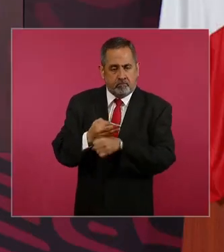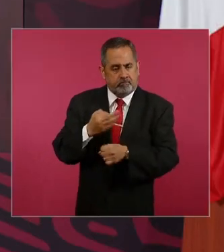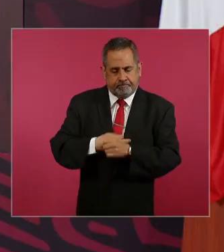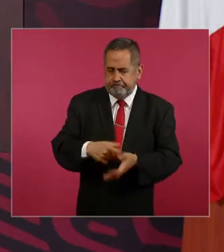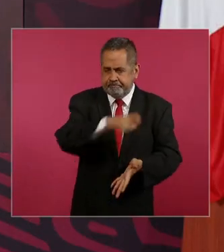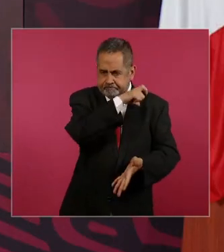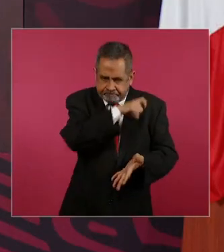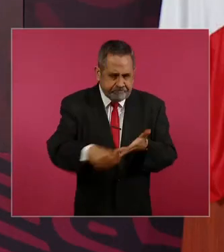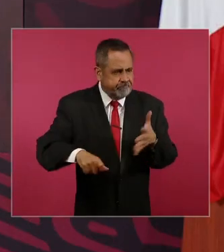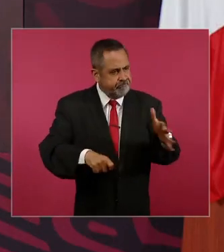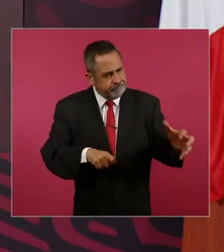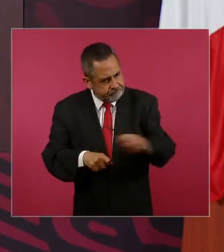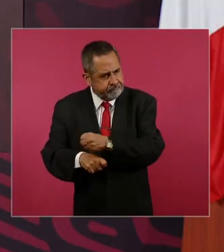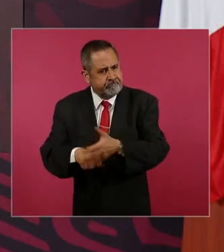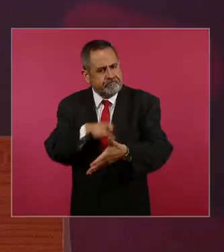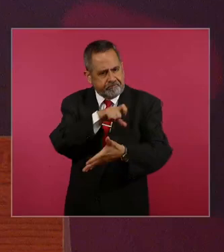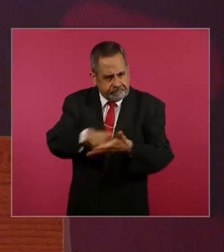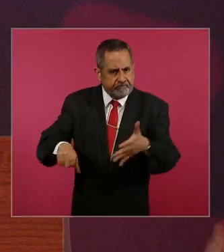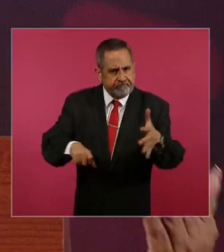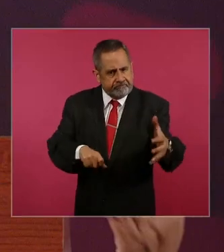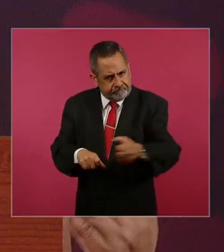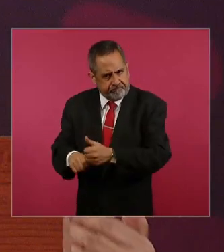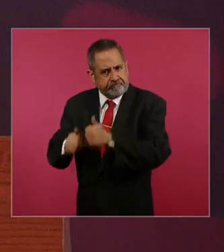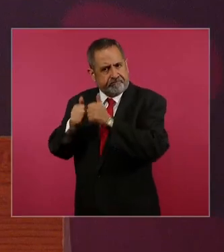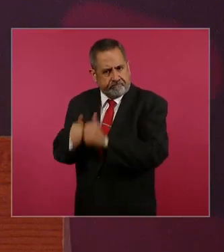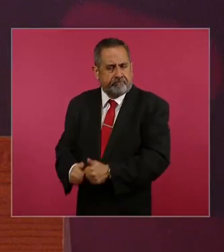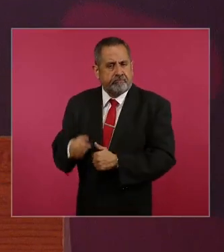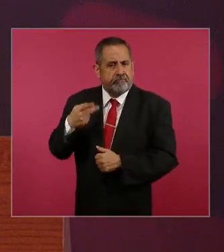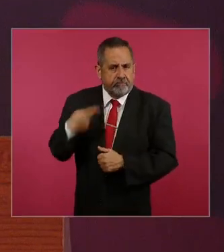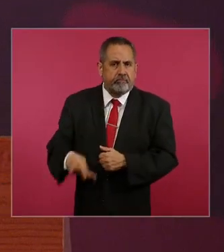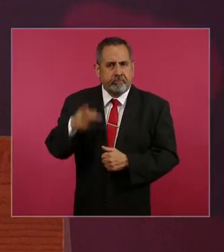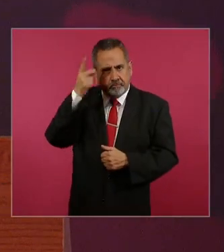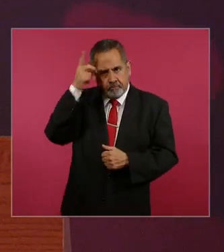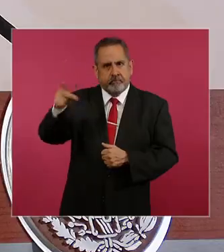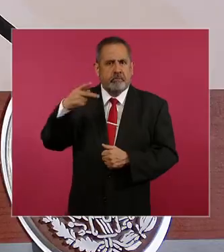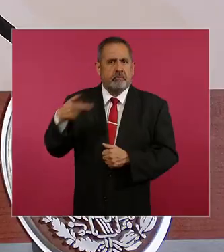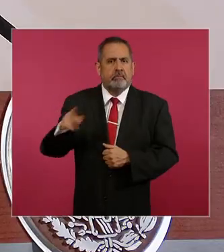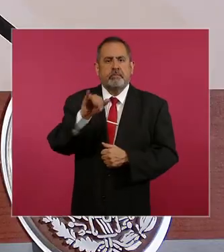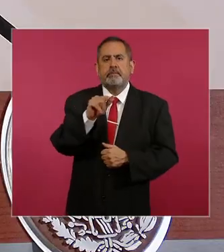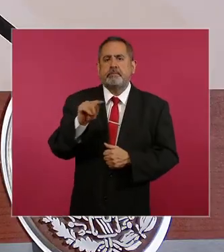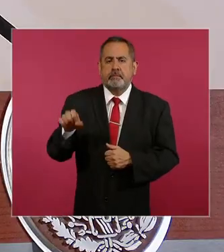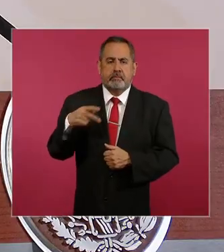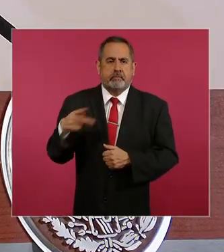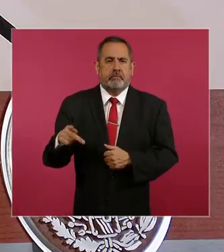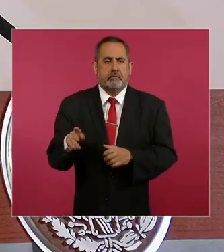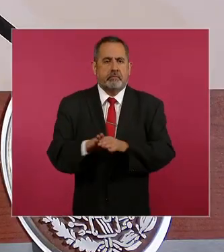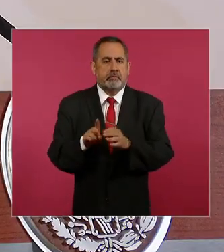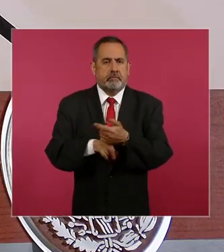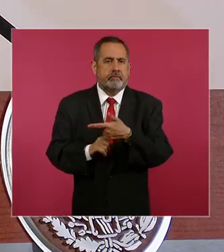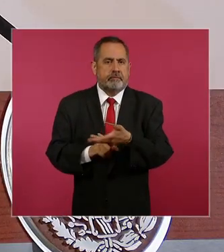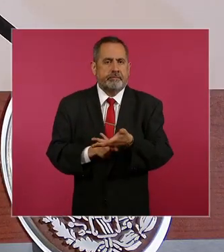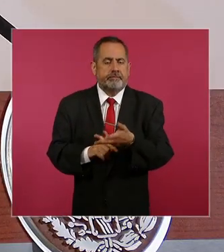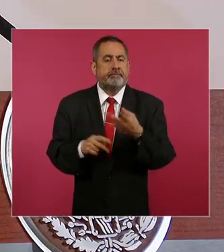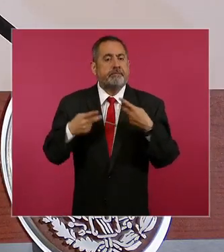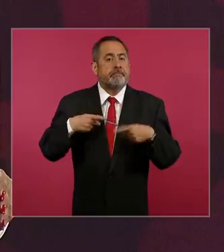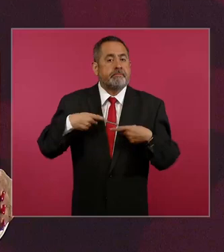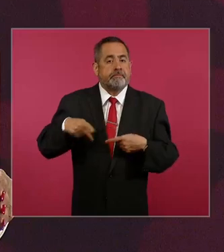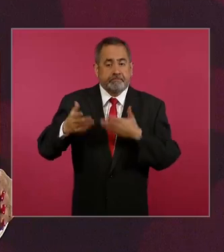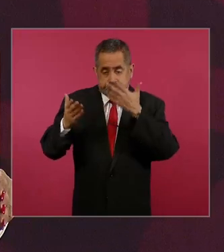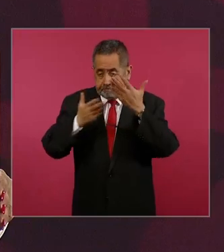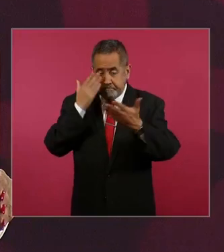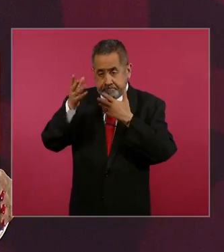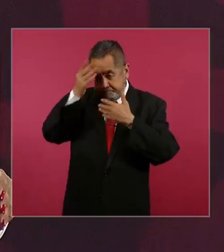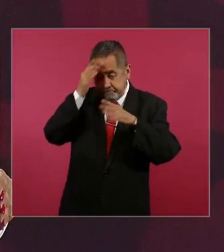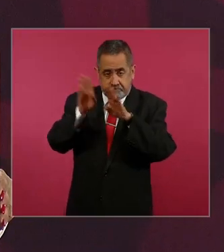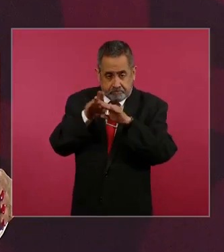todos los equipos se están especializando las las personas que tienen